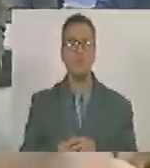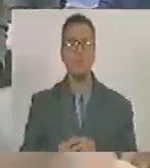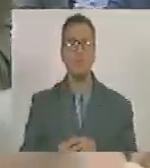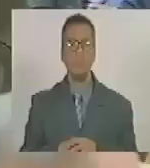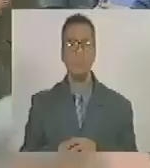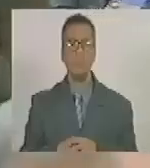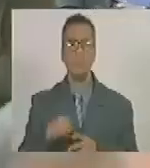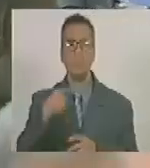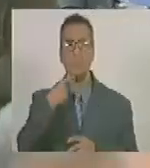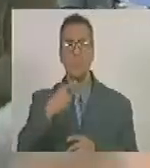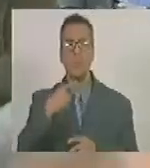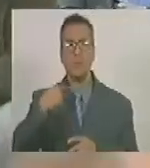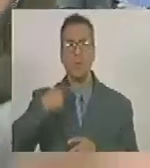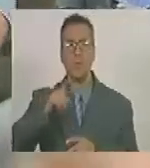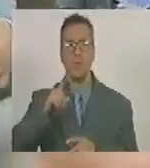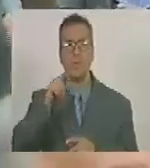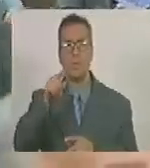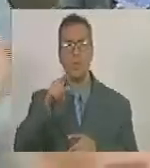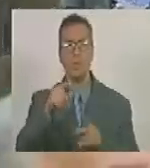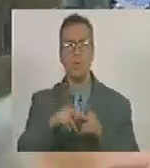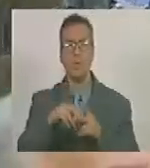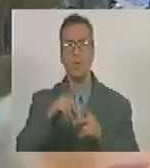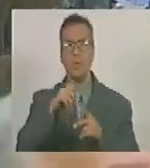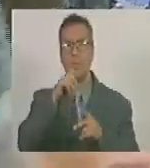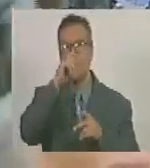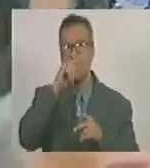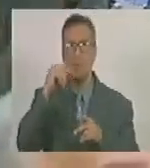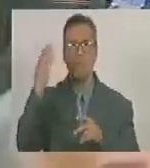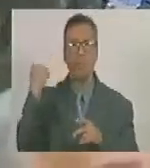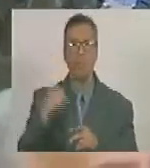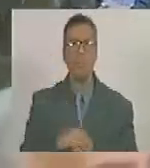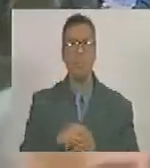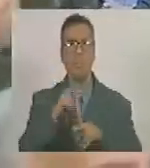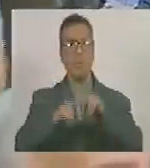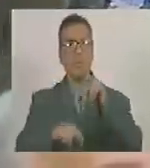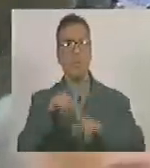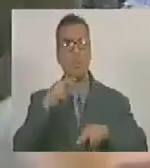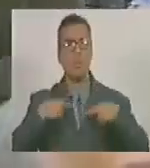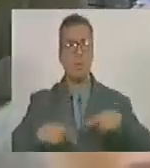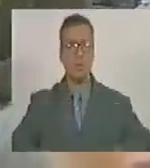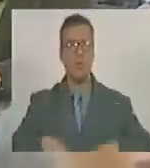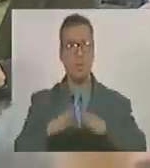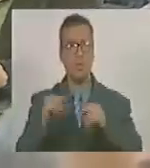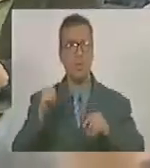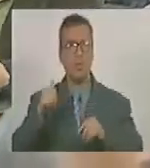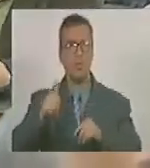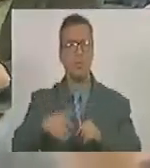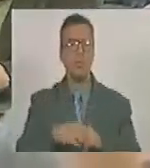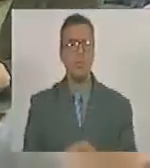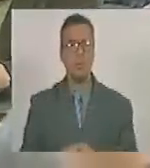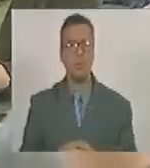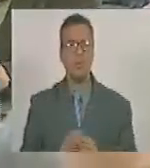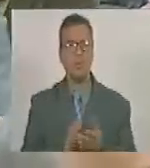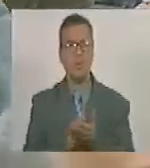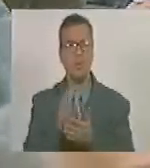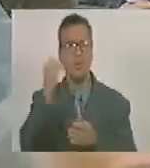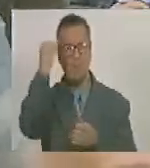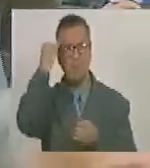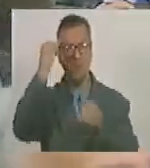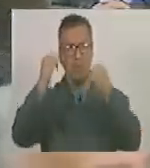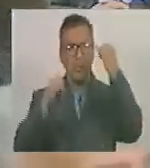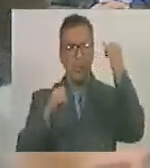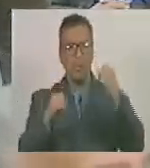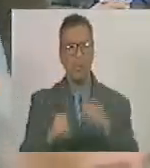comenzar diciendo que yo soy de una generación que se formó en la vida cotidiana, en la idea de que